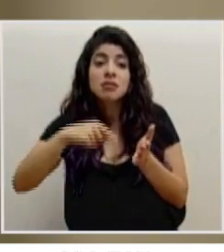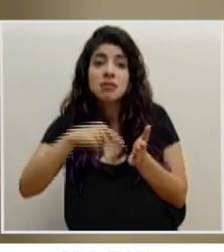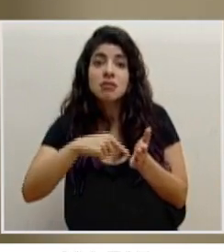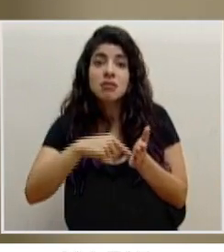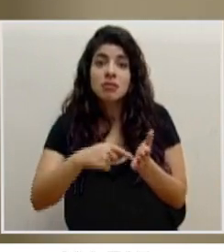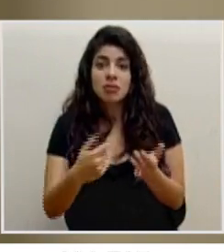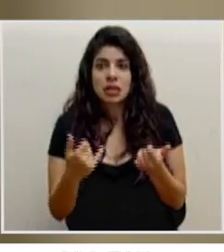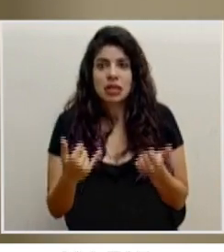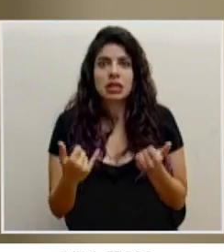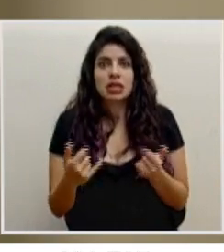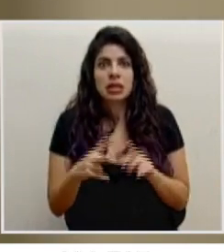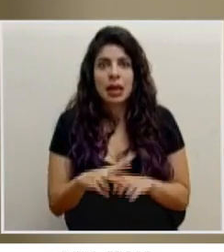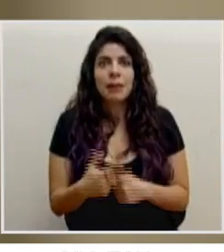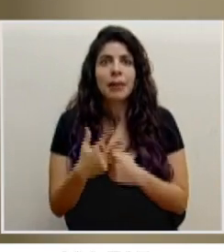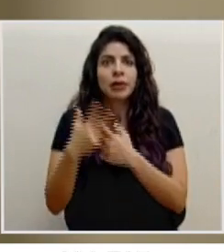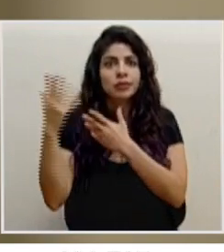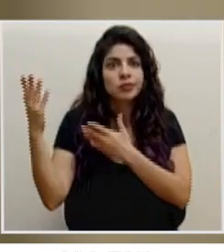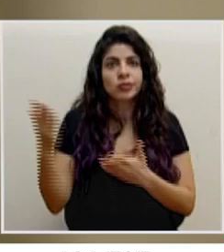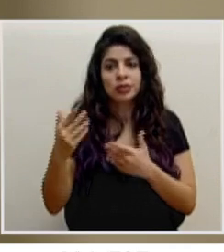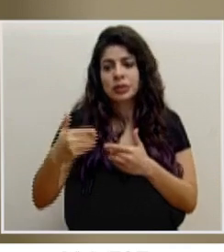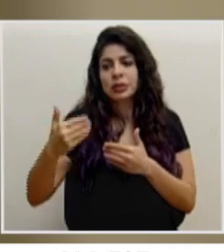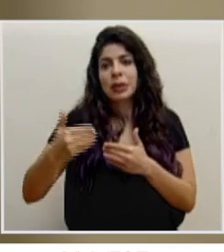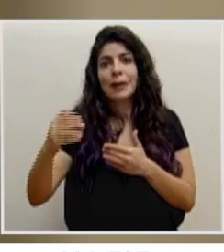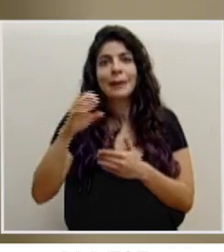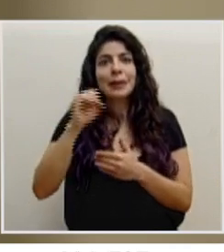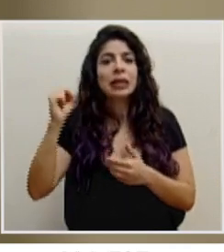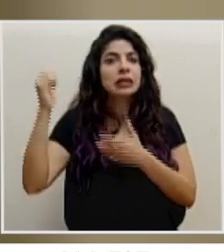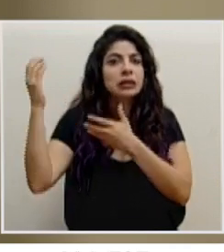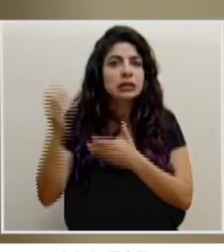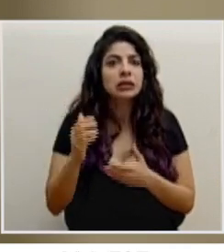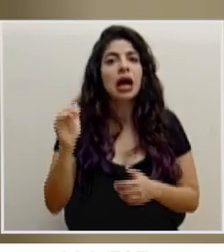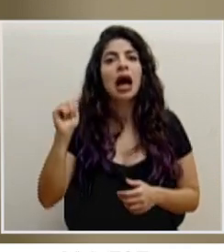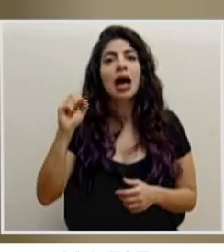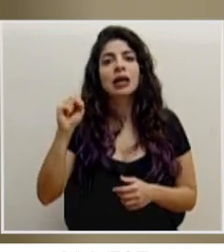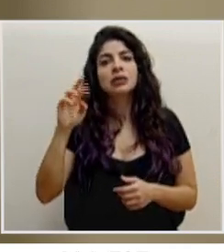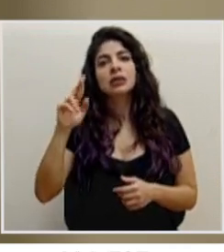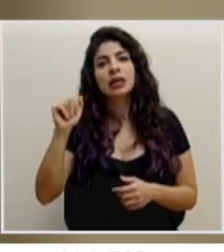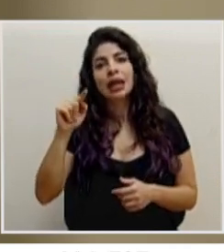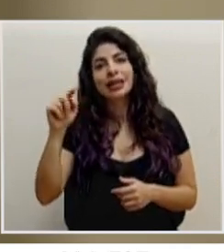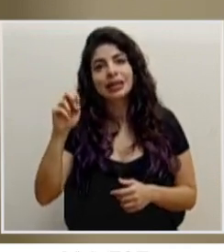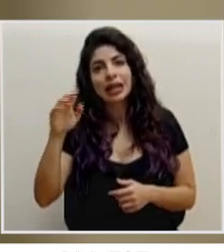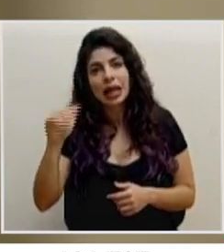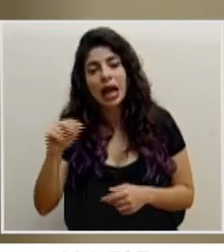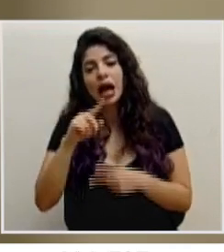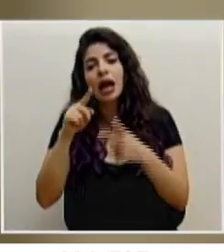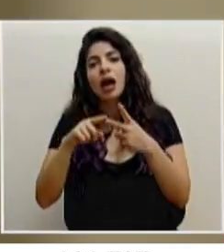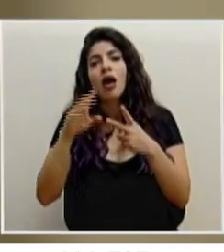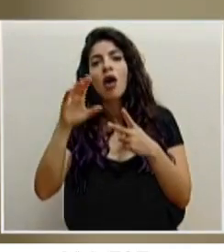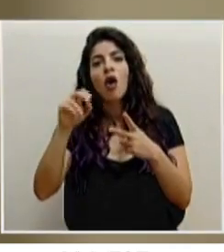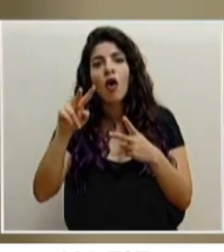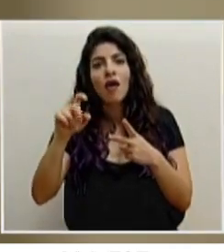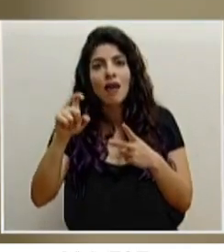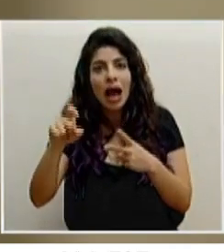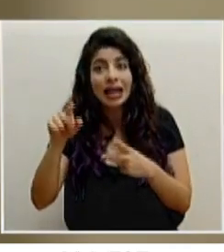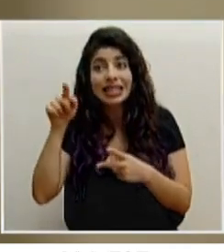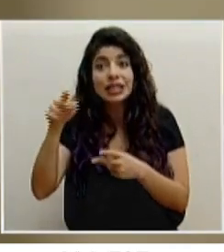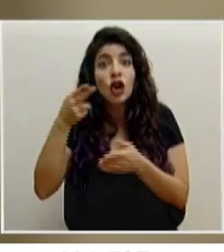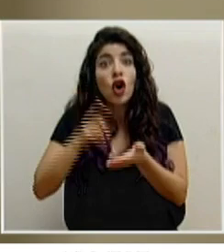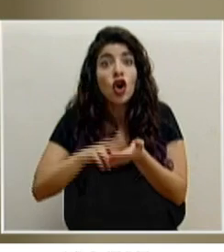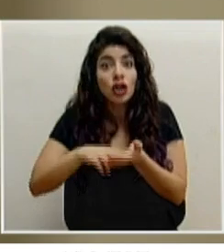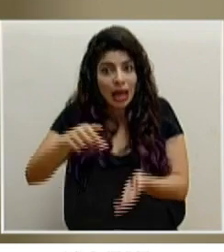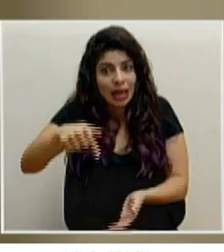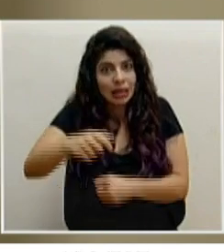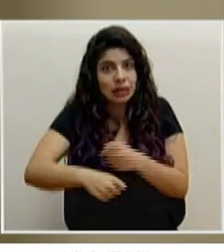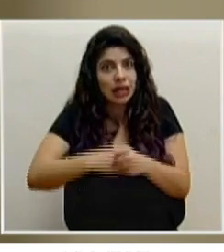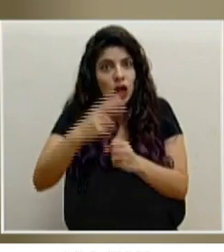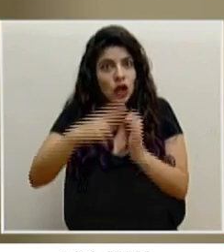empezar a ingresar en los siguientes meses vacunas también de AstraZeneca y mecanismo COVAX, y esos contratos son para el 2021.